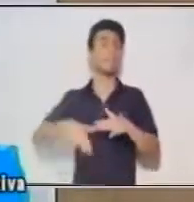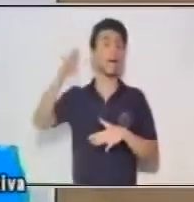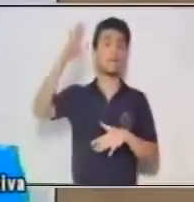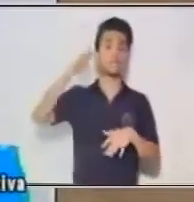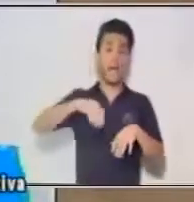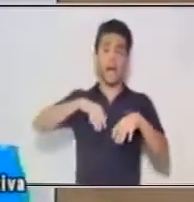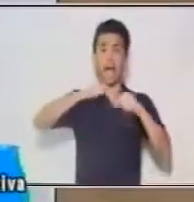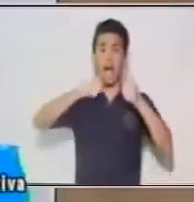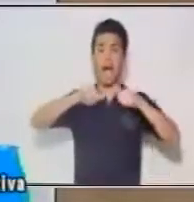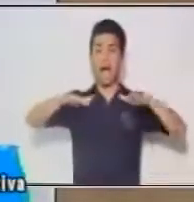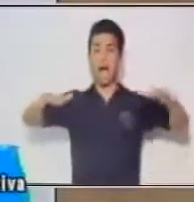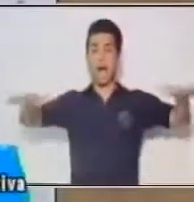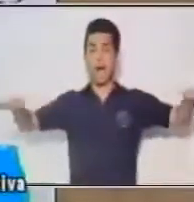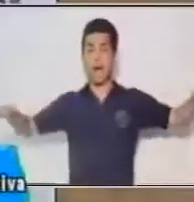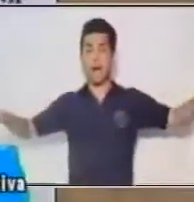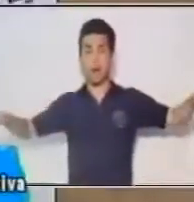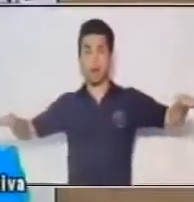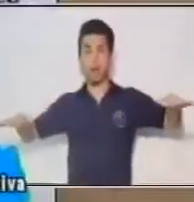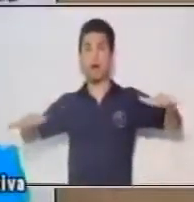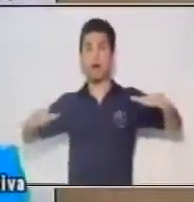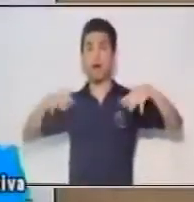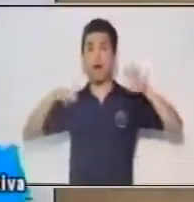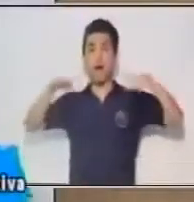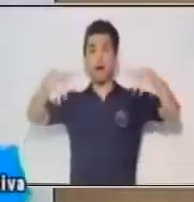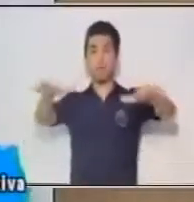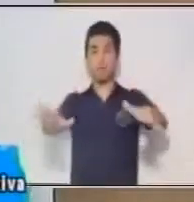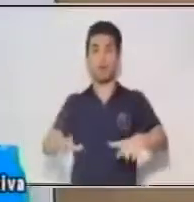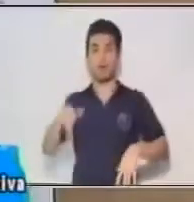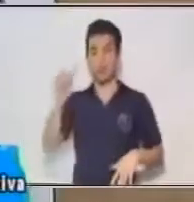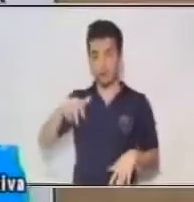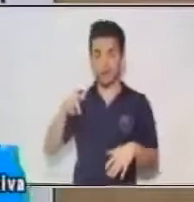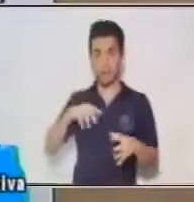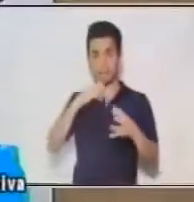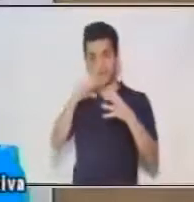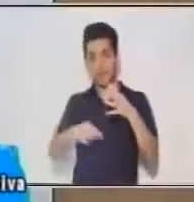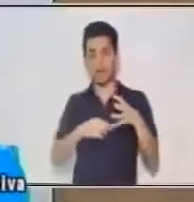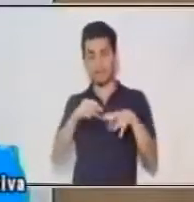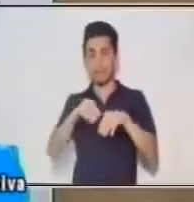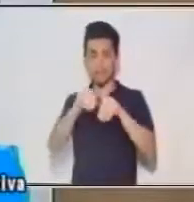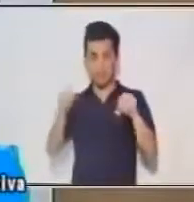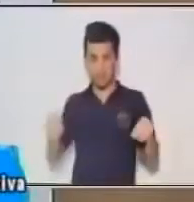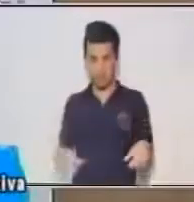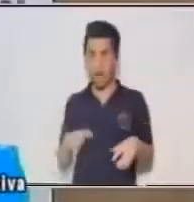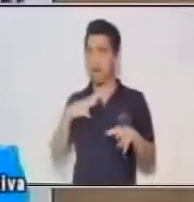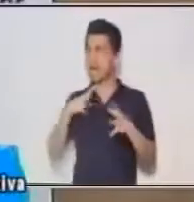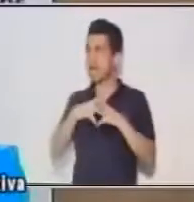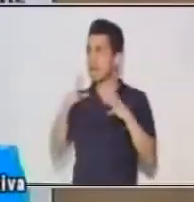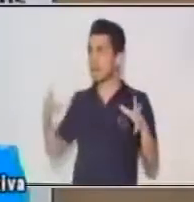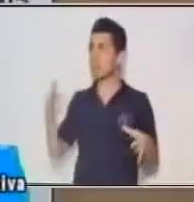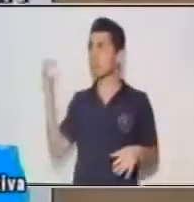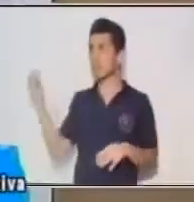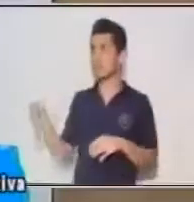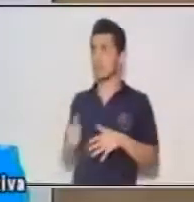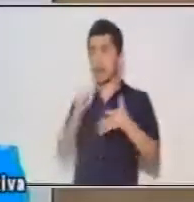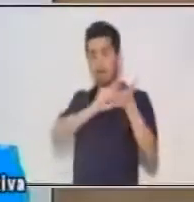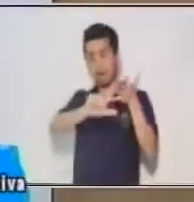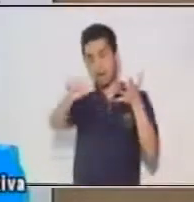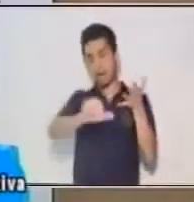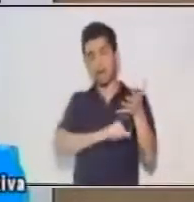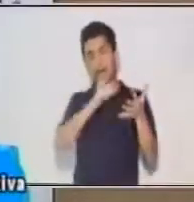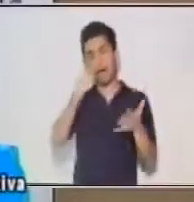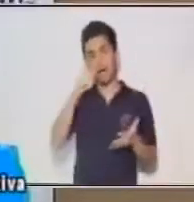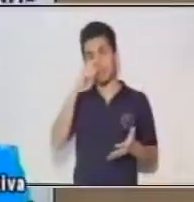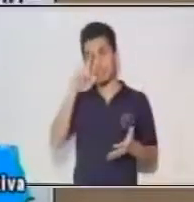3 grandes océanos: el Atlántico, el Índico y el Pacífico. Y también